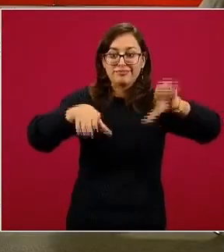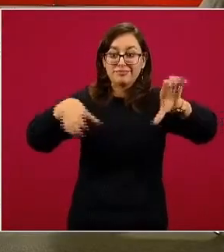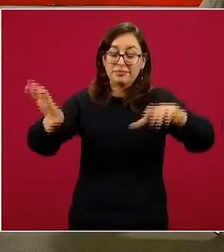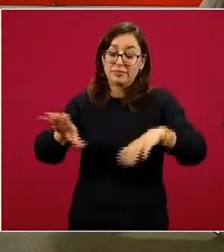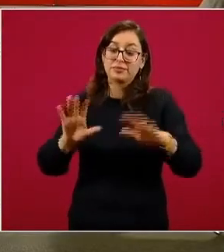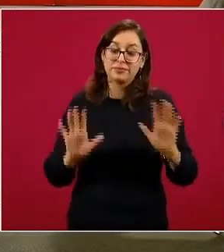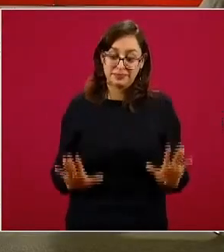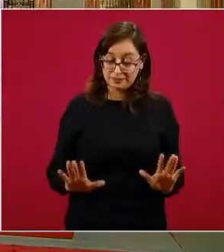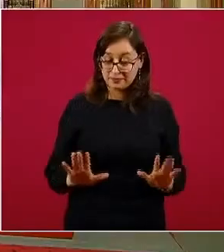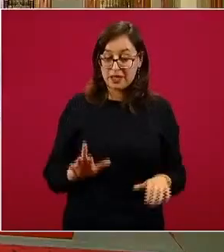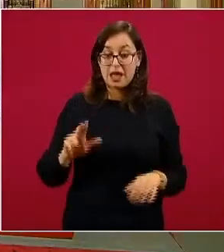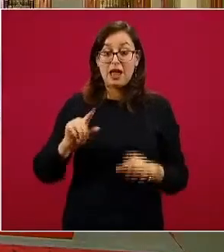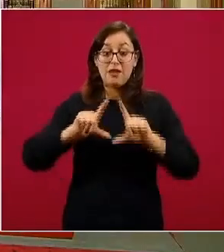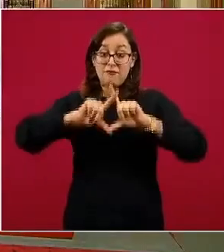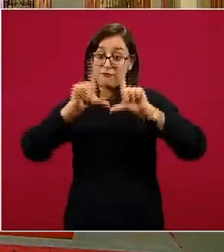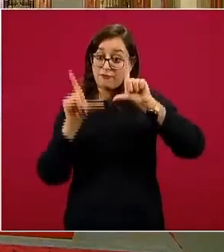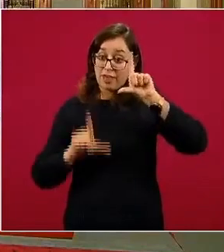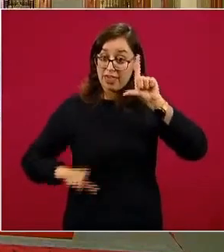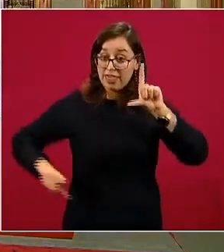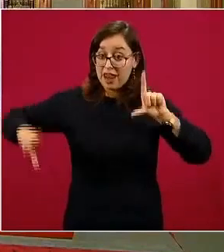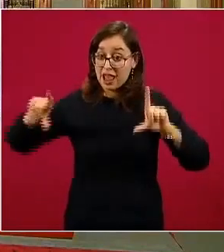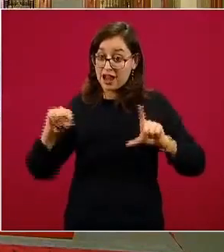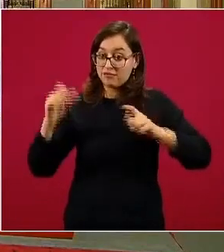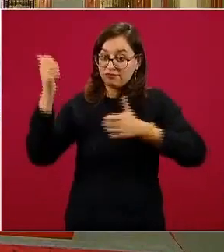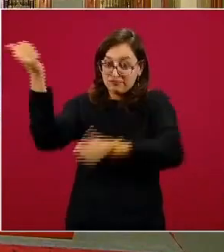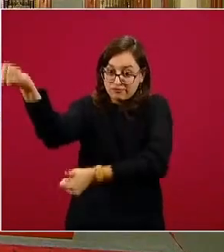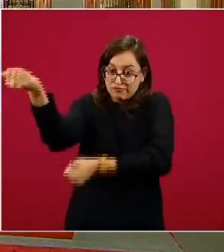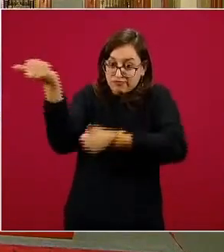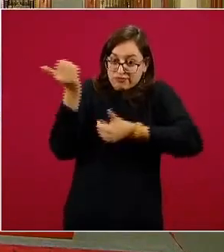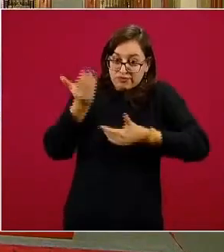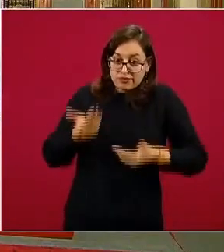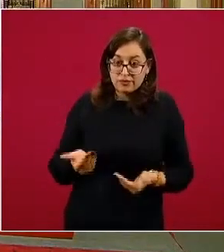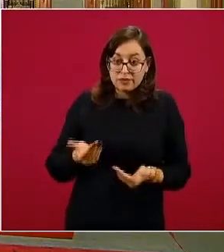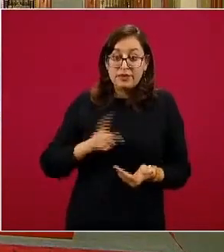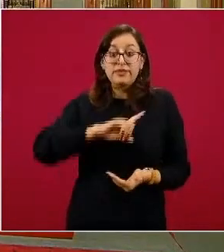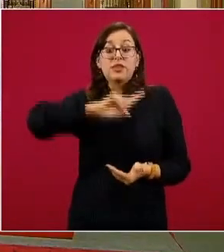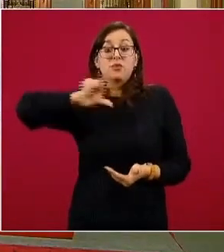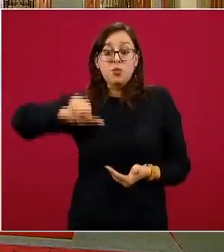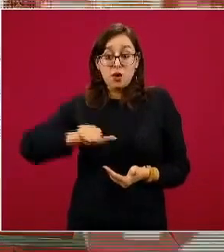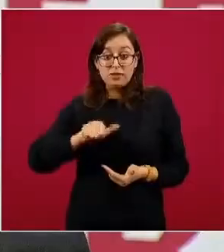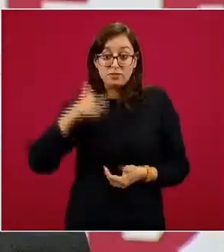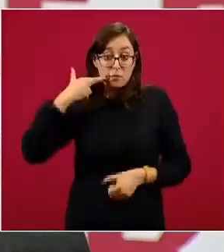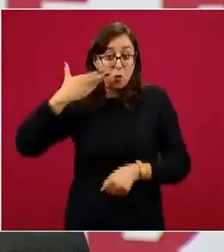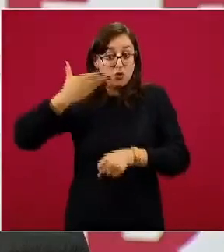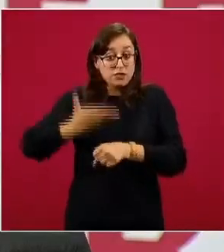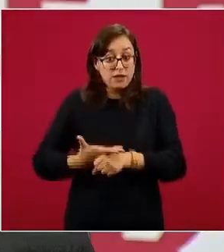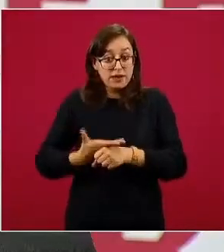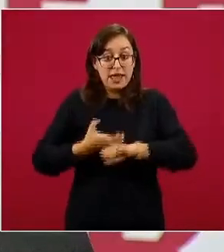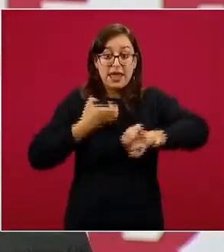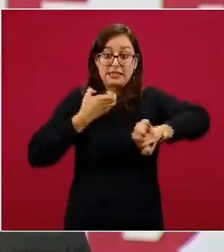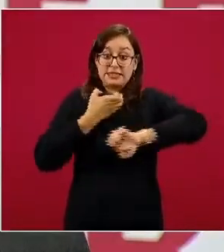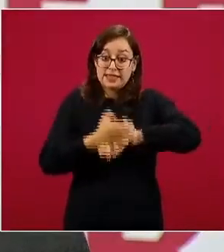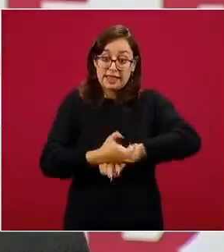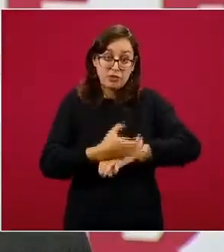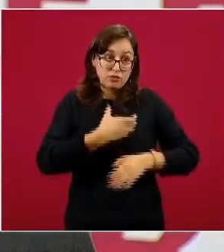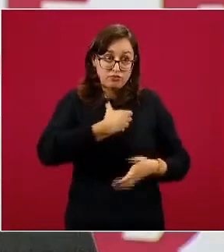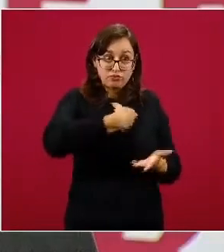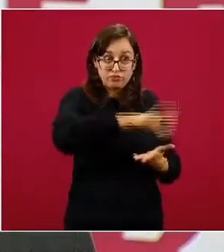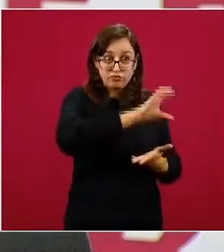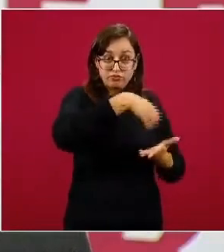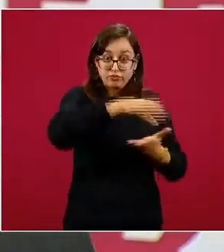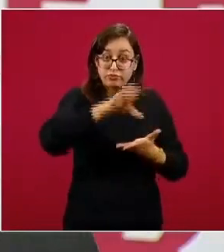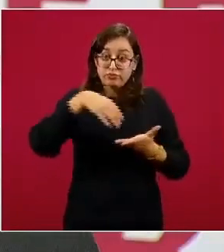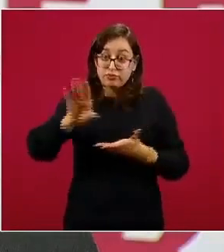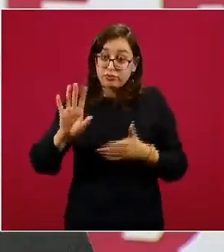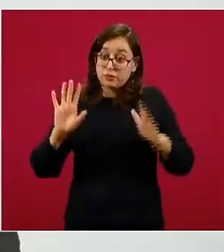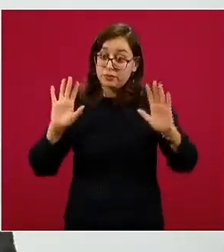gobierno federal es entregar el producto en los almacenes estatales y las 32 secretarías estatales de salud